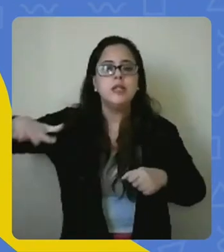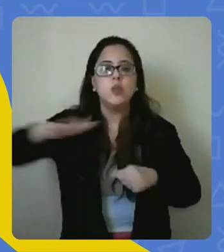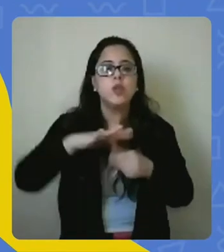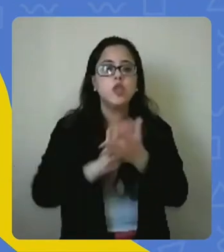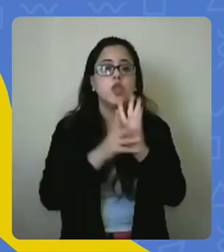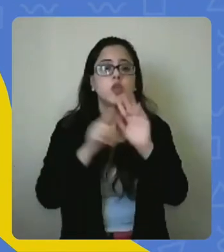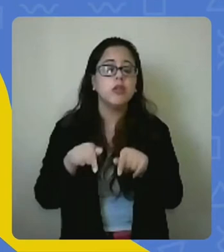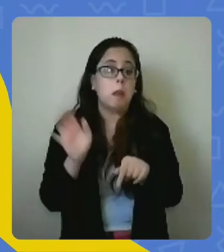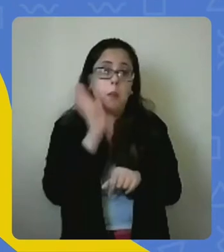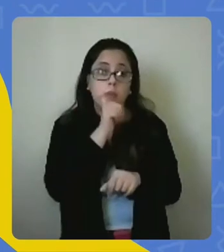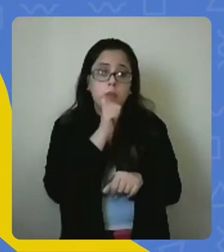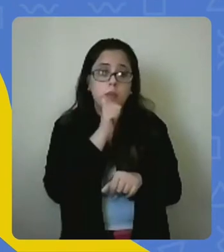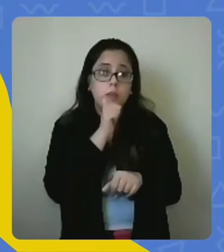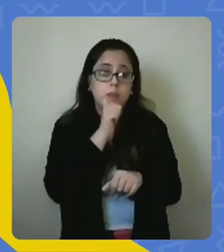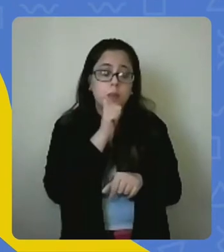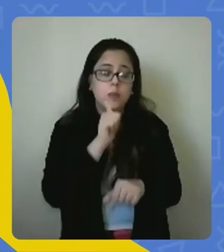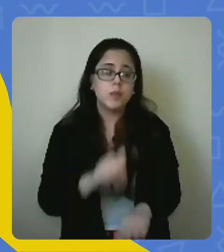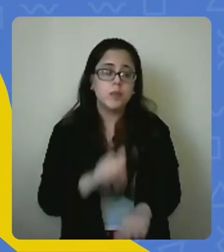aparecen.